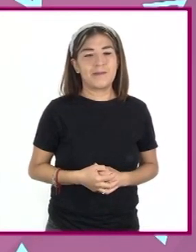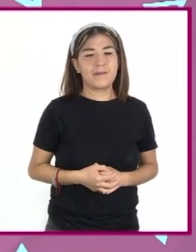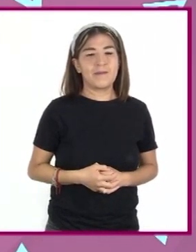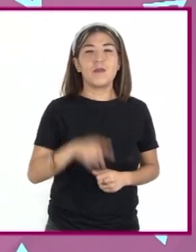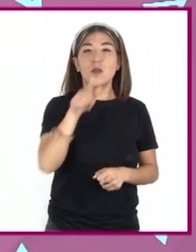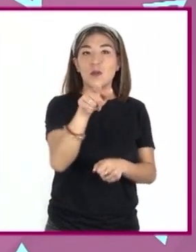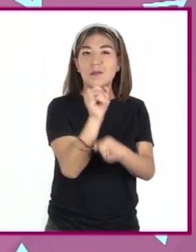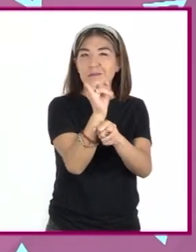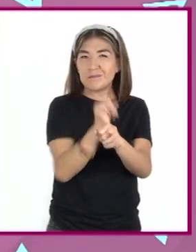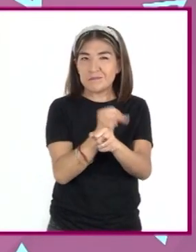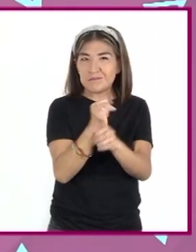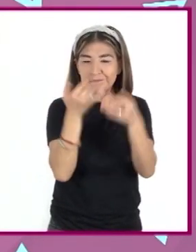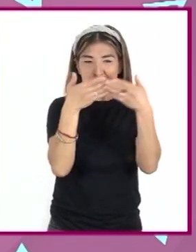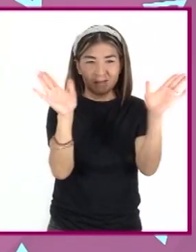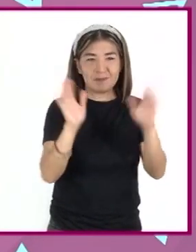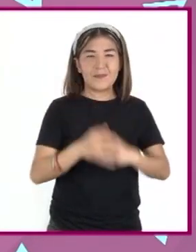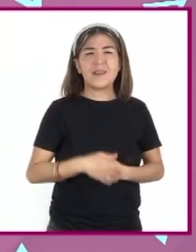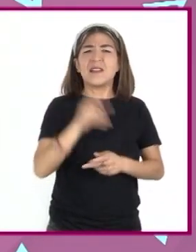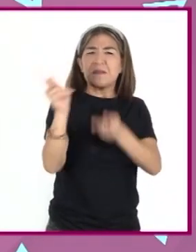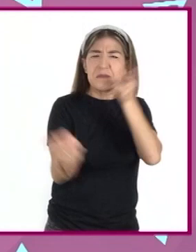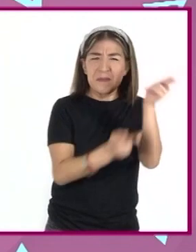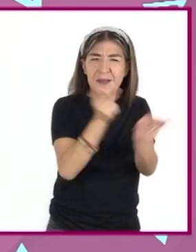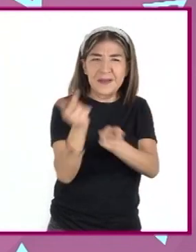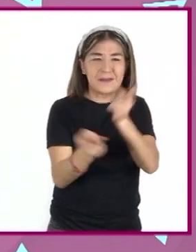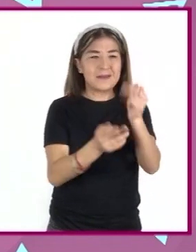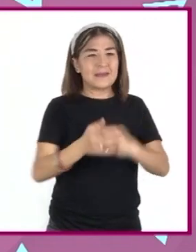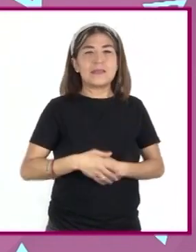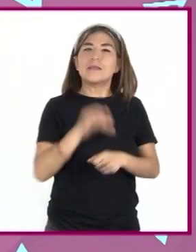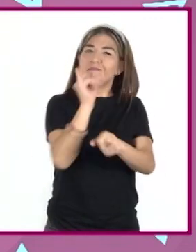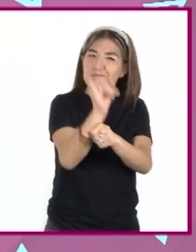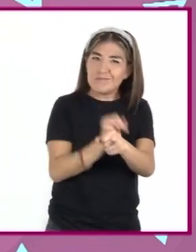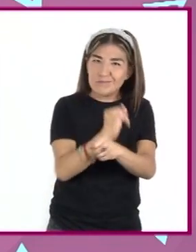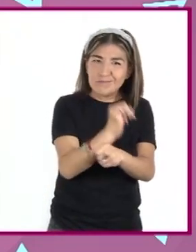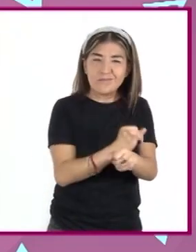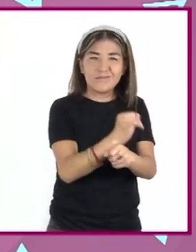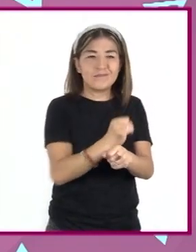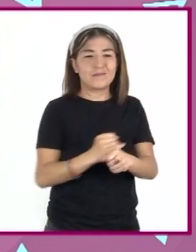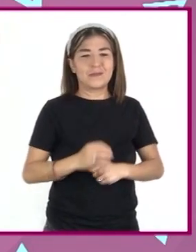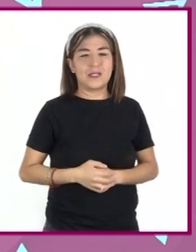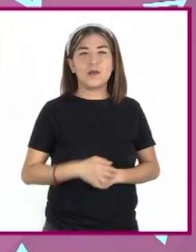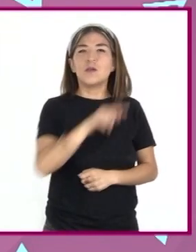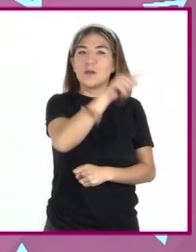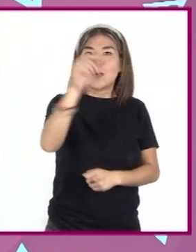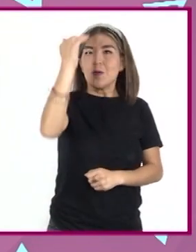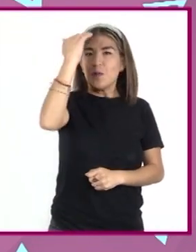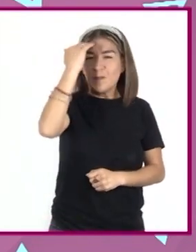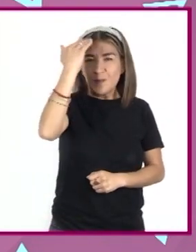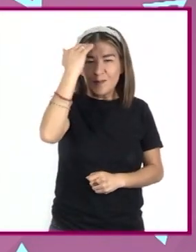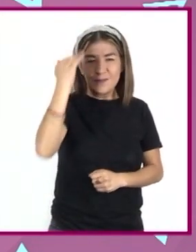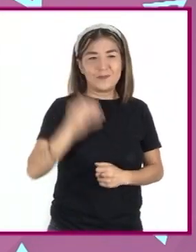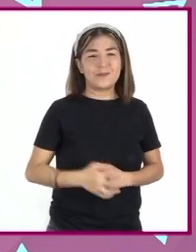Explora. Cuestiona. Investiga. Conoce.